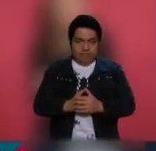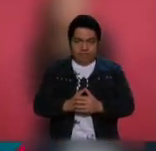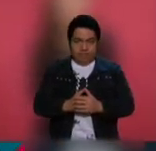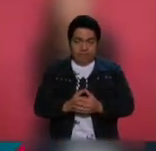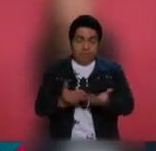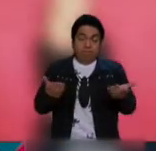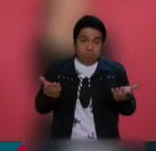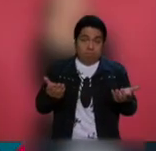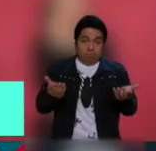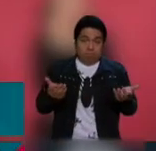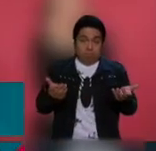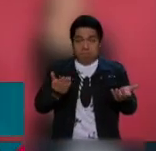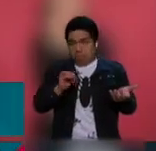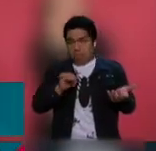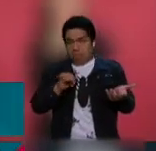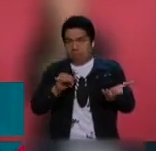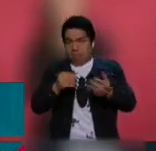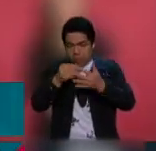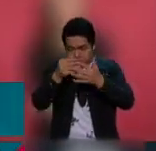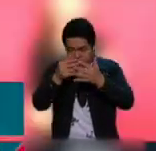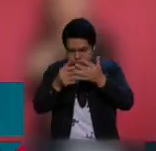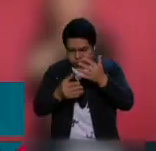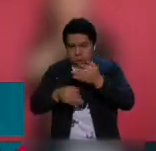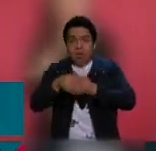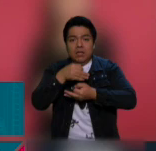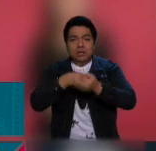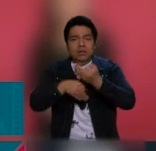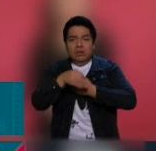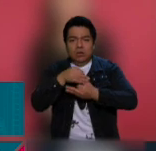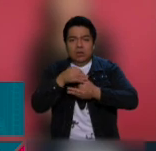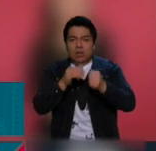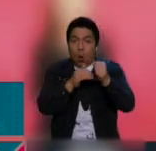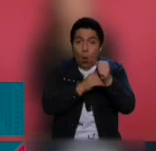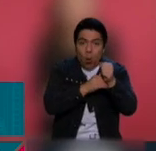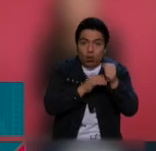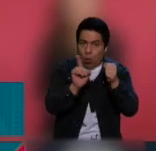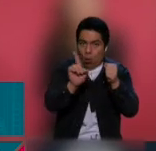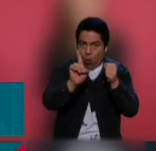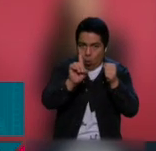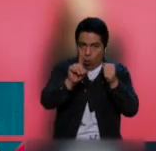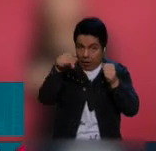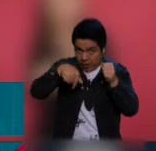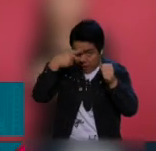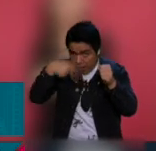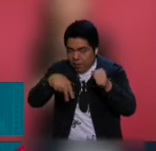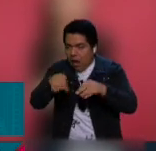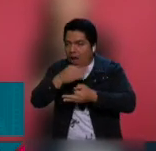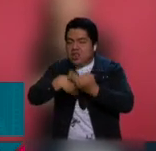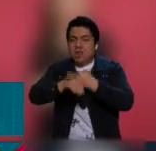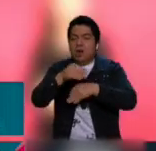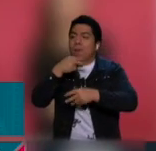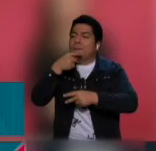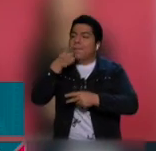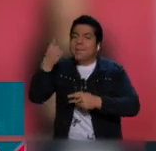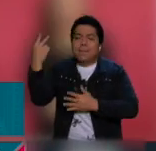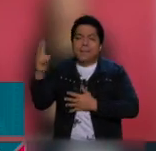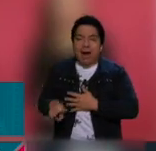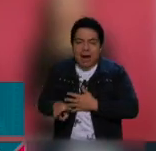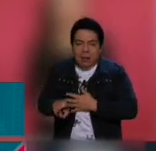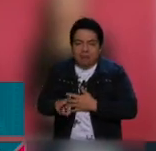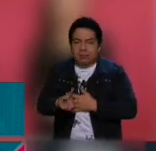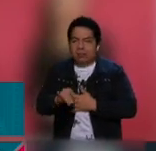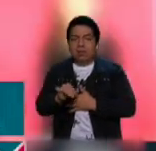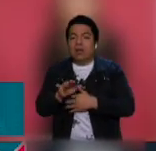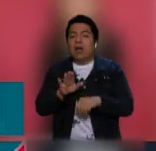Y hay que decir toda la verdad, no ocultarle nada al pueblo de México y no